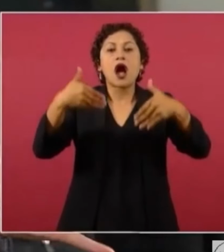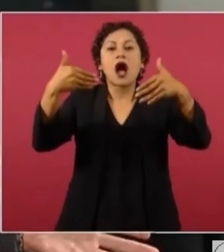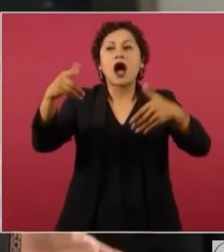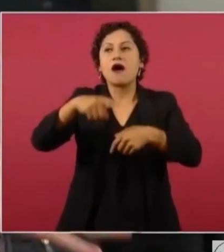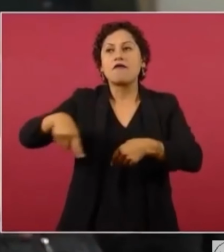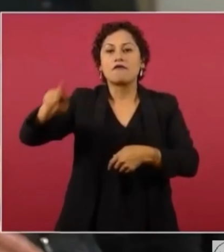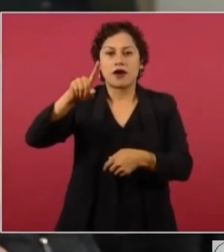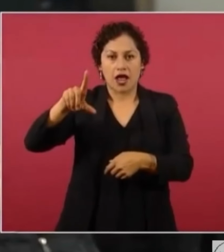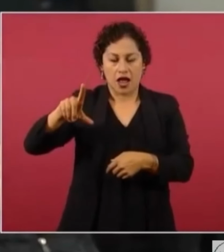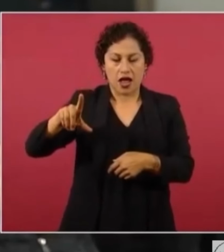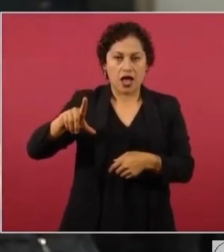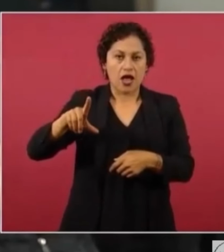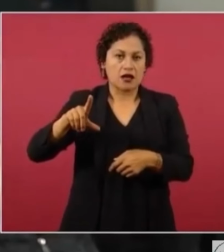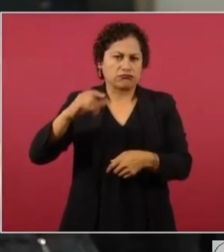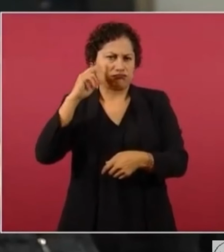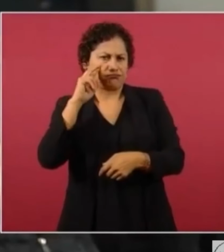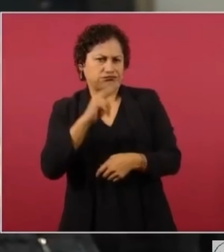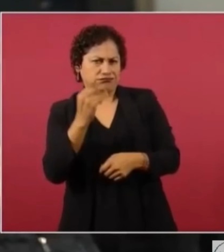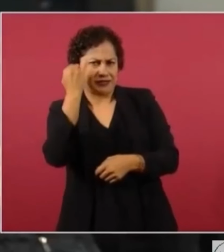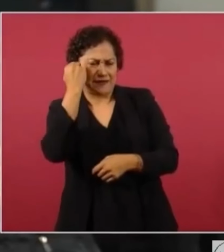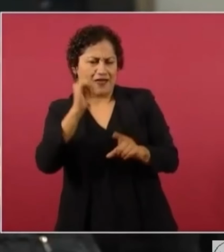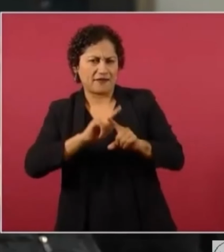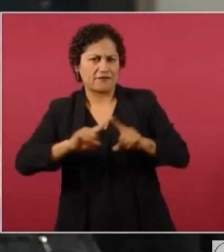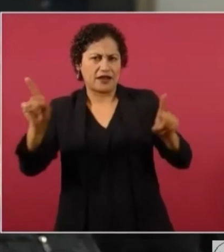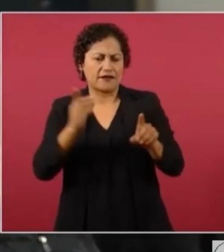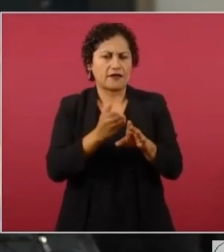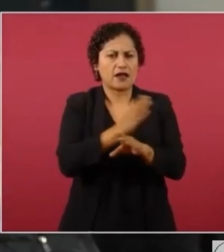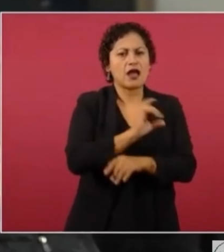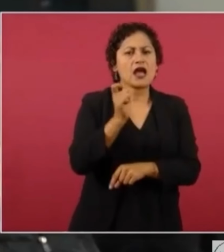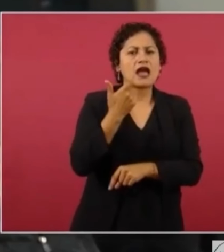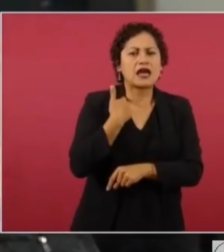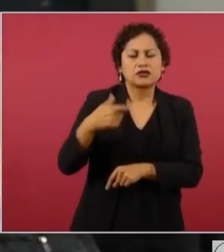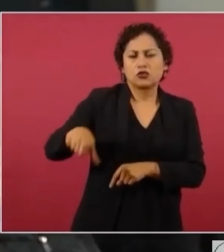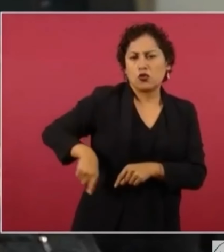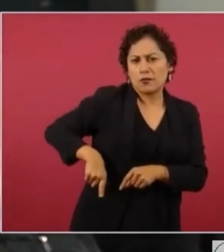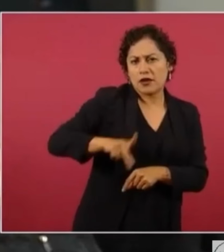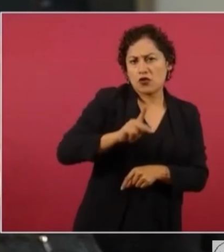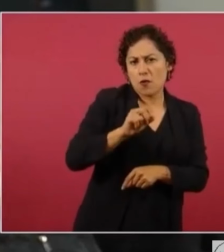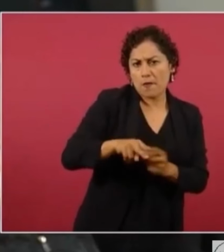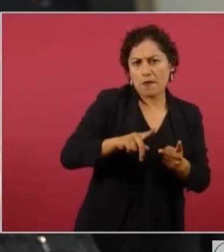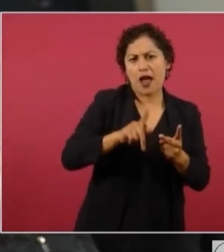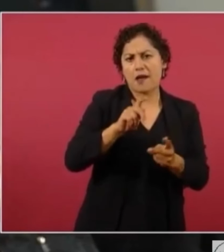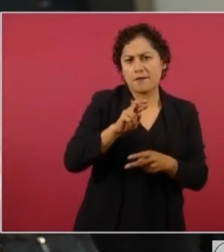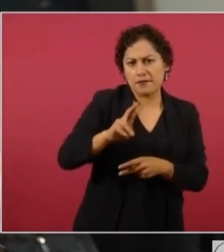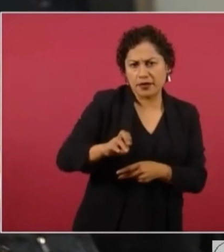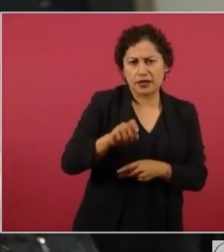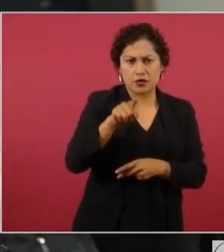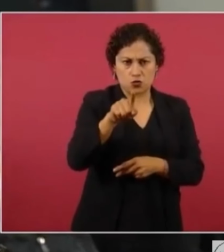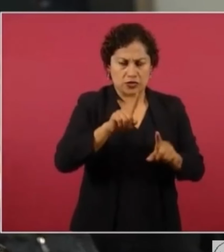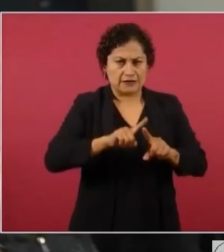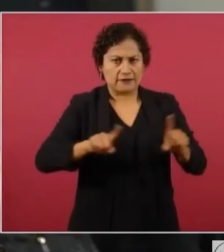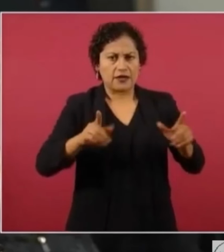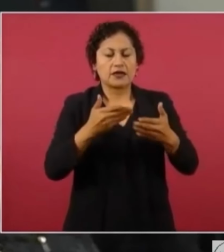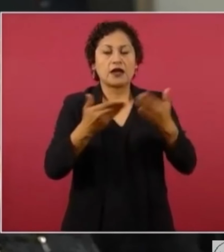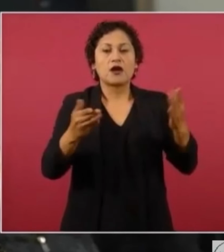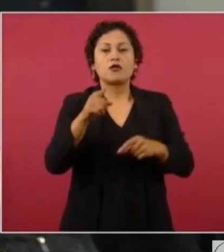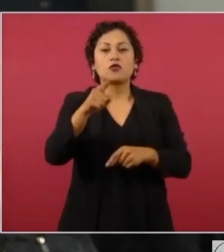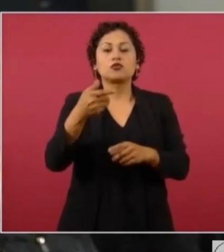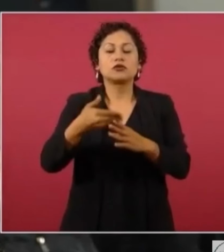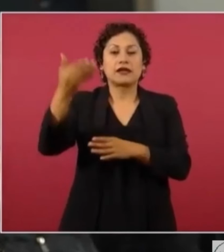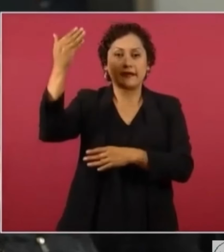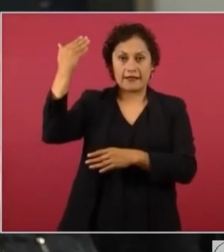gobiernos del PRI, con los gobiernos del PAN y ahora con usted. Usted ha tenido una apuesta muy firme por la integración latinoamericana, lideró la CELAC,